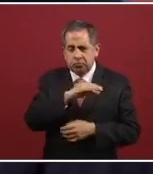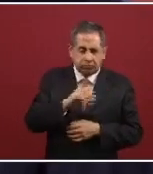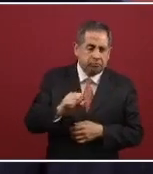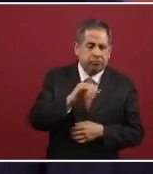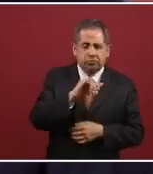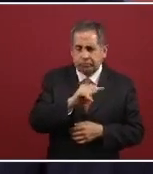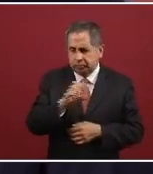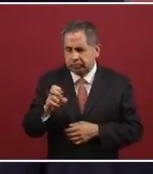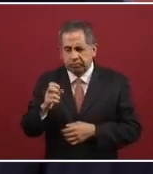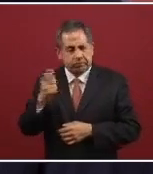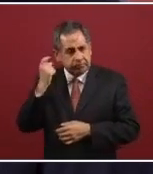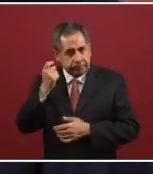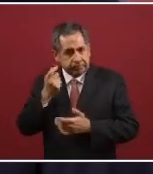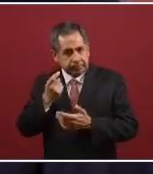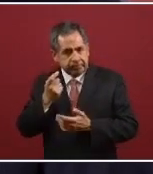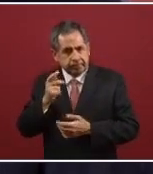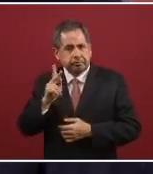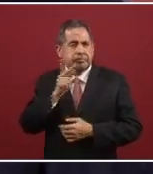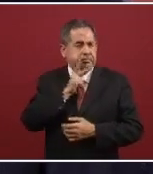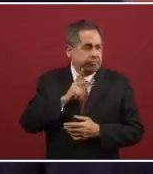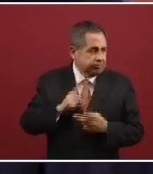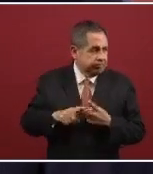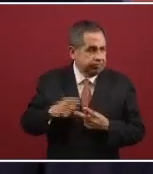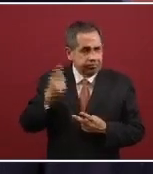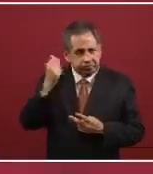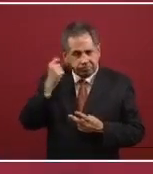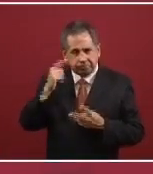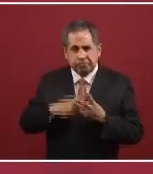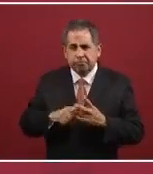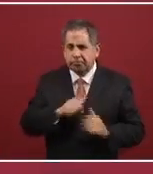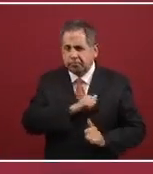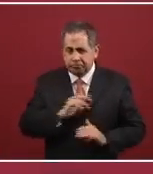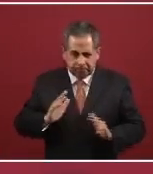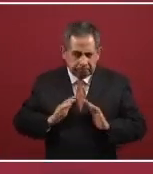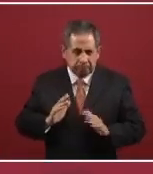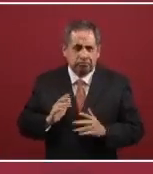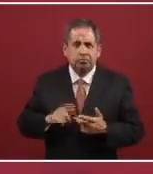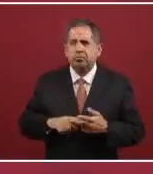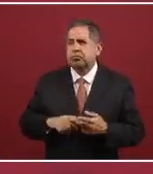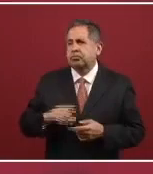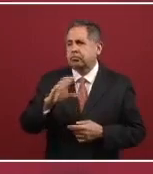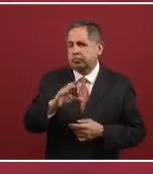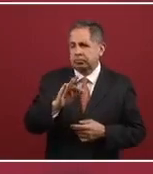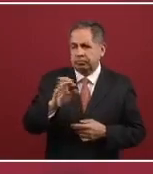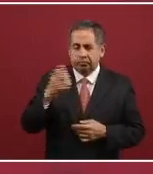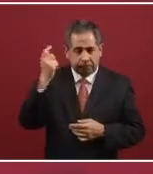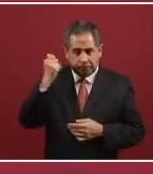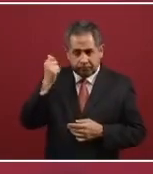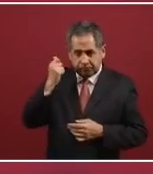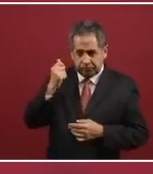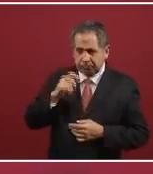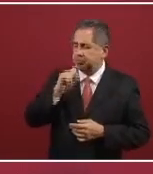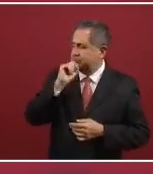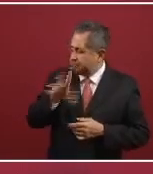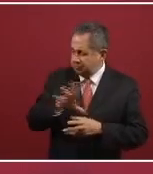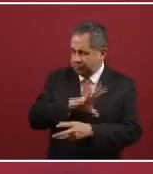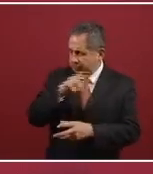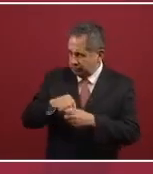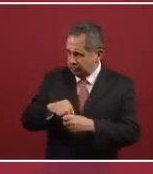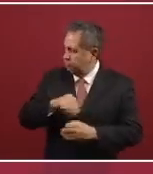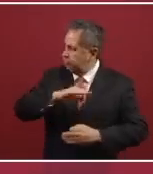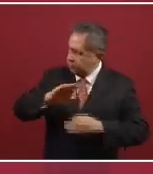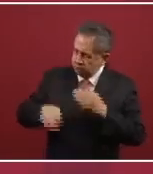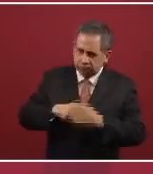el ISSSTE, en Pemex, en las Fuerzas Armadas, en la Comisión Federal de Electricidad, a todos, es